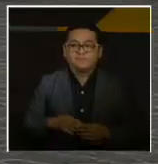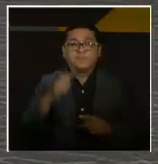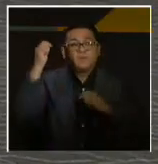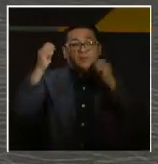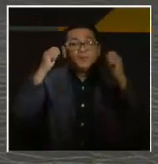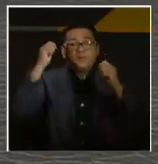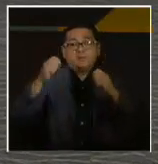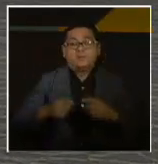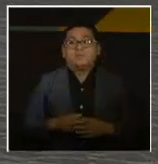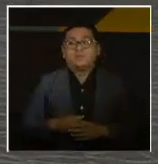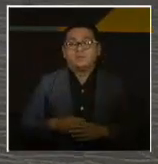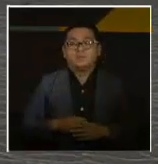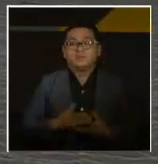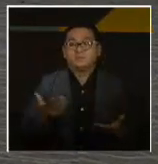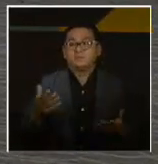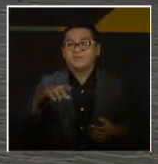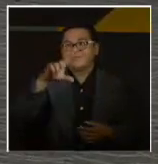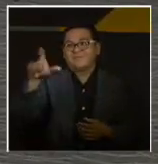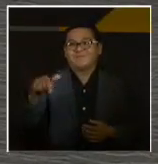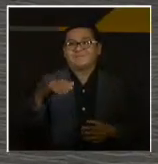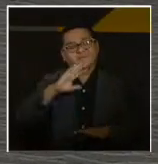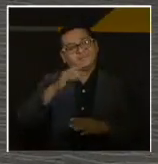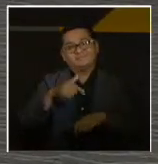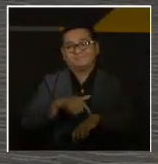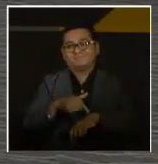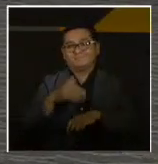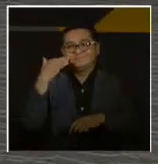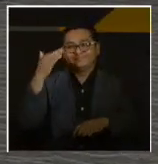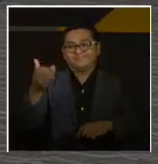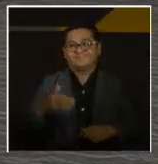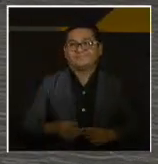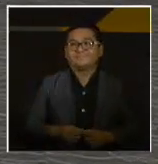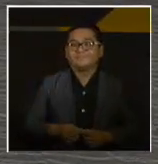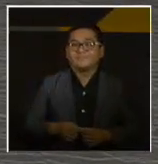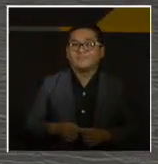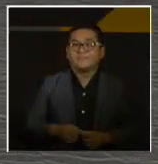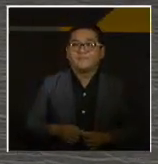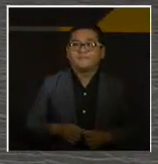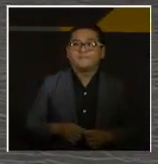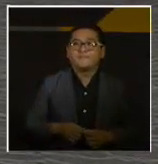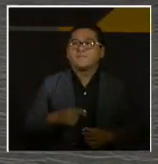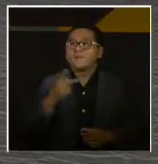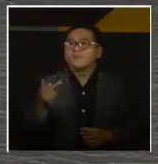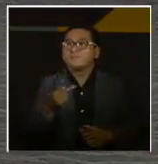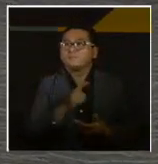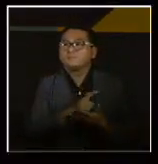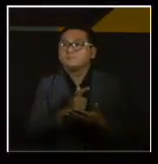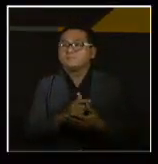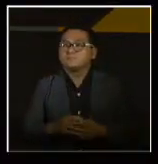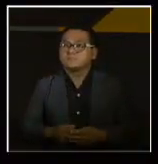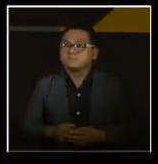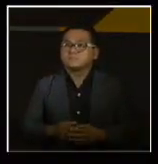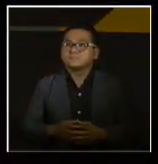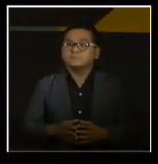turismo, se lo cuento después porque ya no me dio tiempo. Muchas gracias. Réplica, licenciada. Muchas gracias. ¿Qué tipo